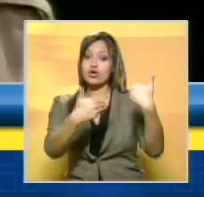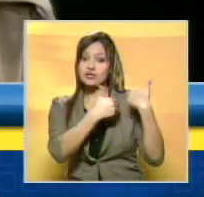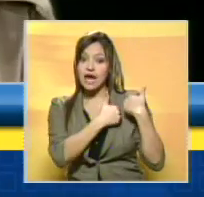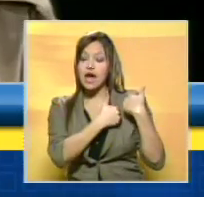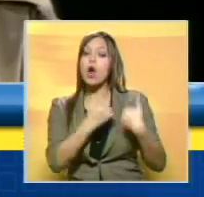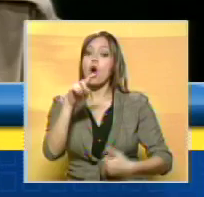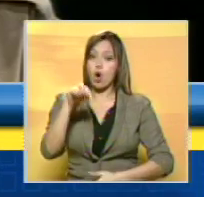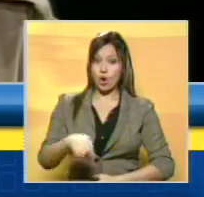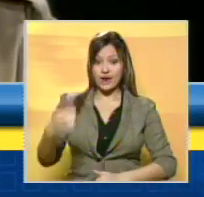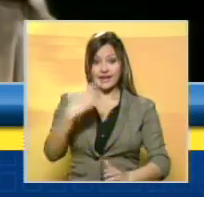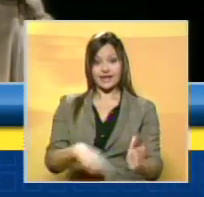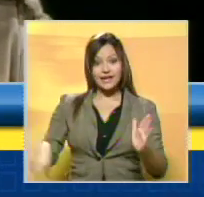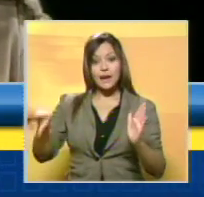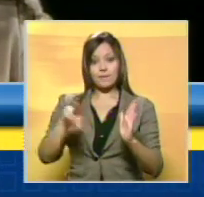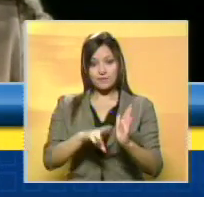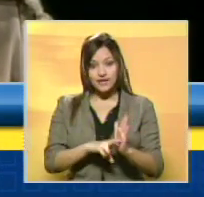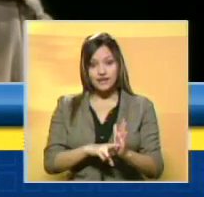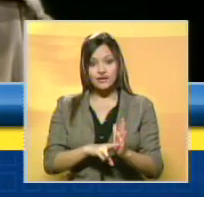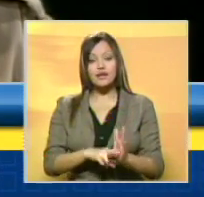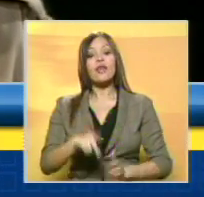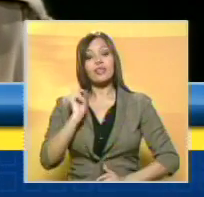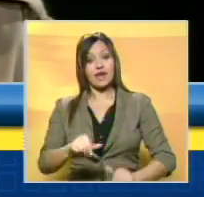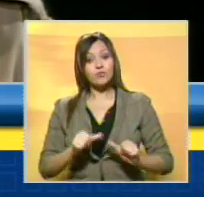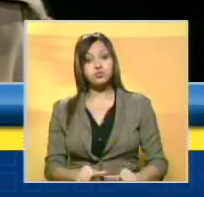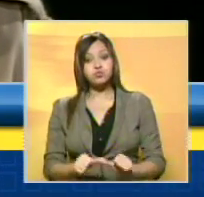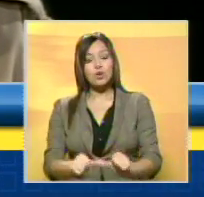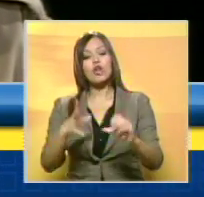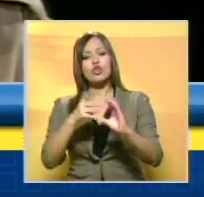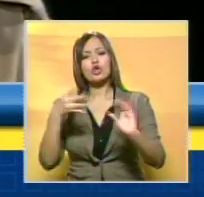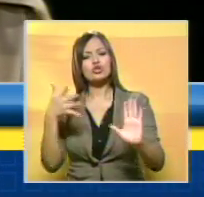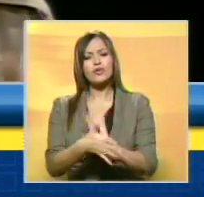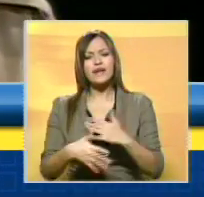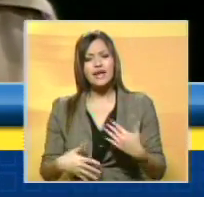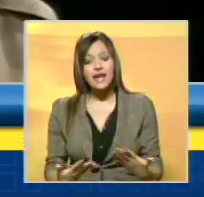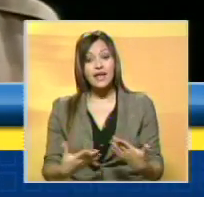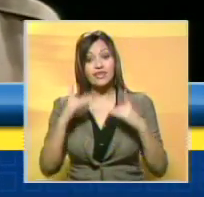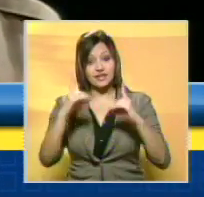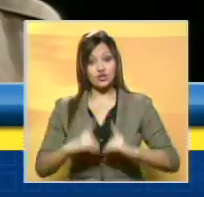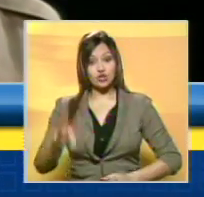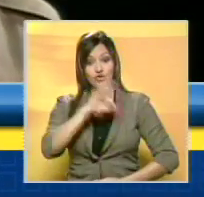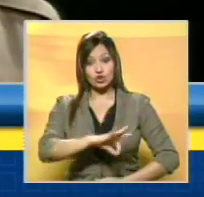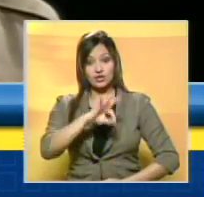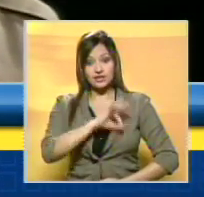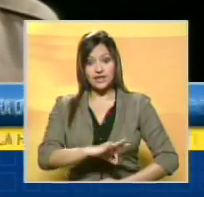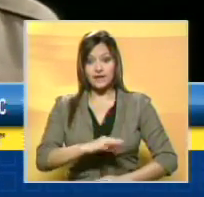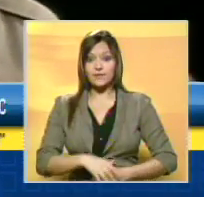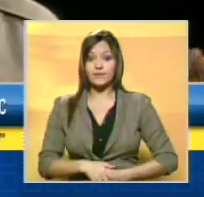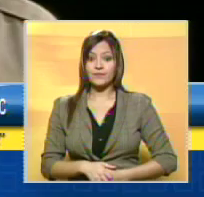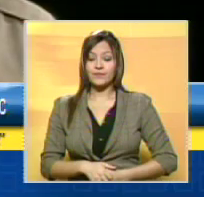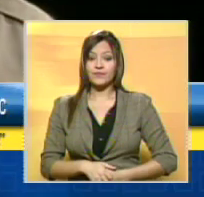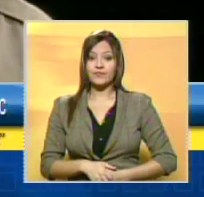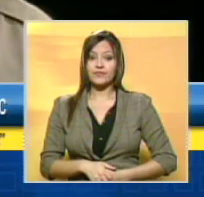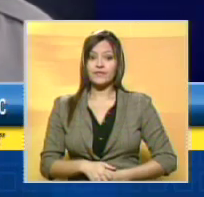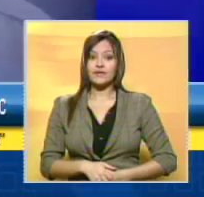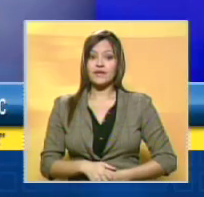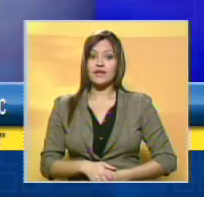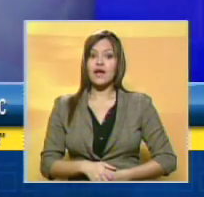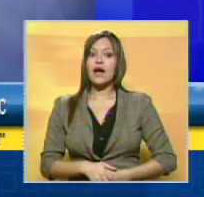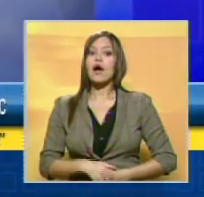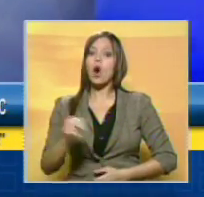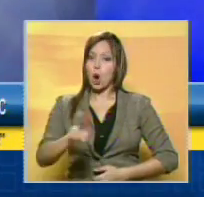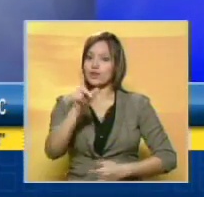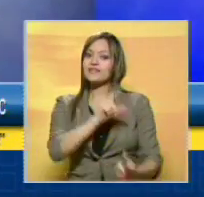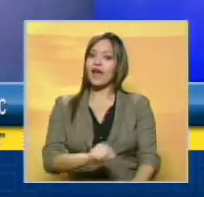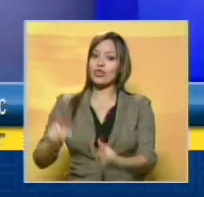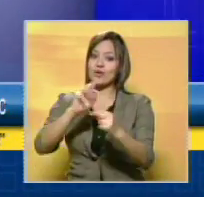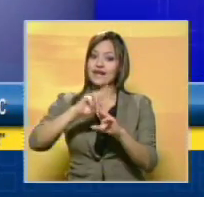y hoy se nos ha ratificado de llevar adelante todo lo que es la declaración social de la CELAC. Más temprano, a través de su